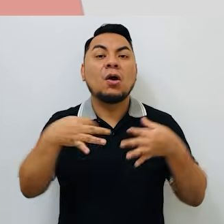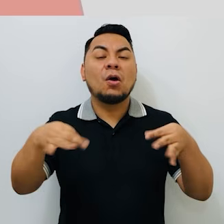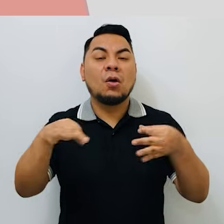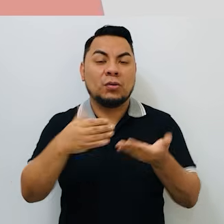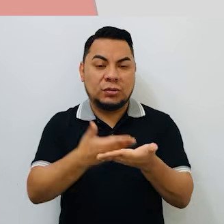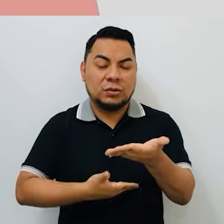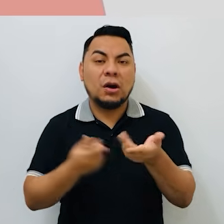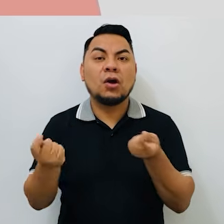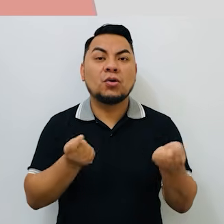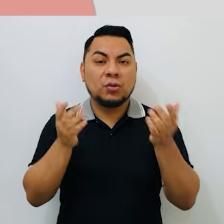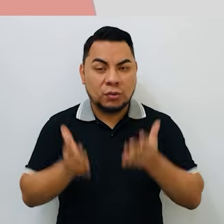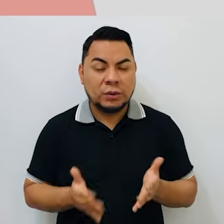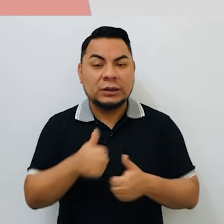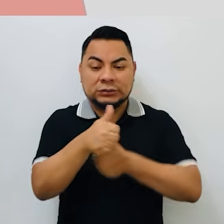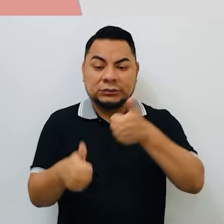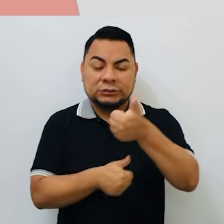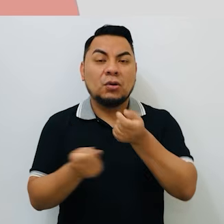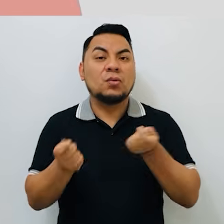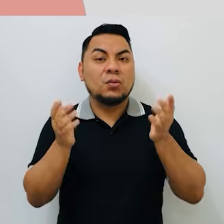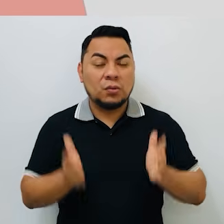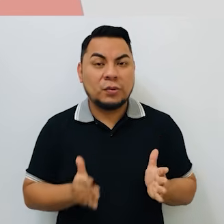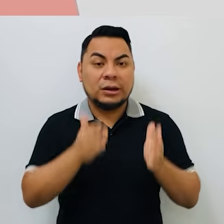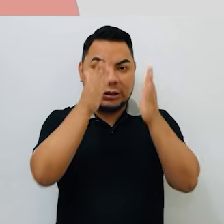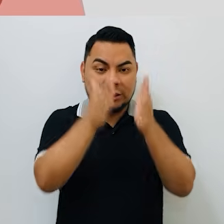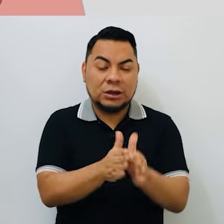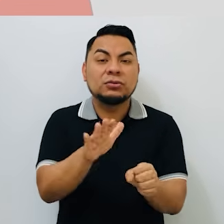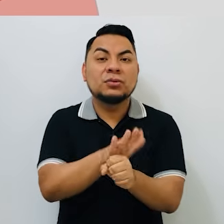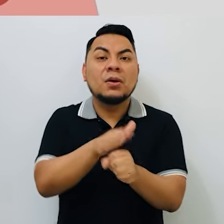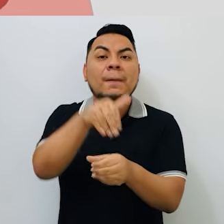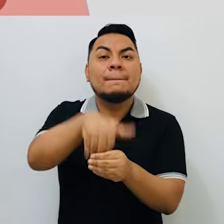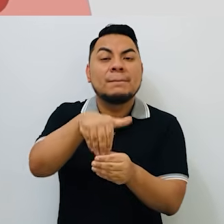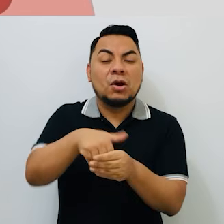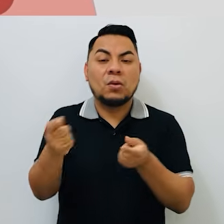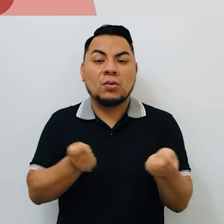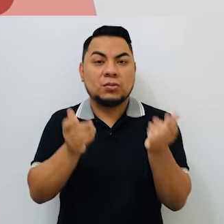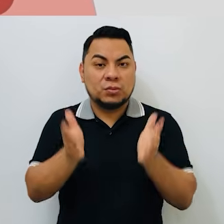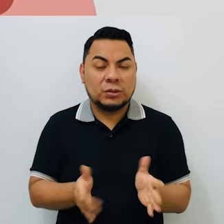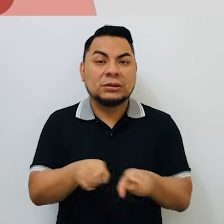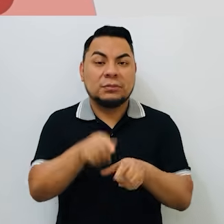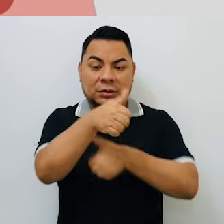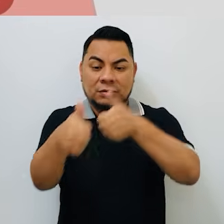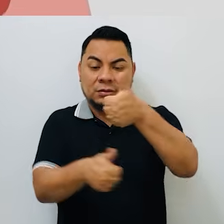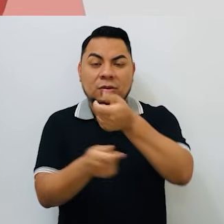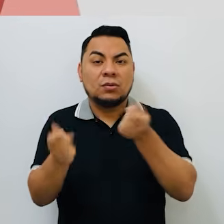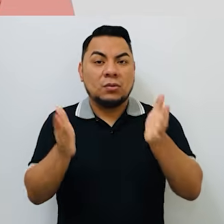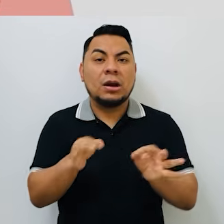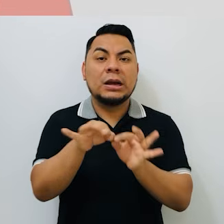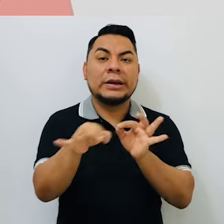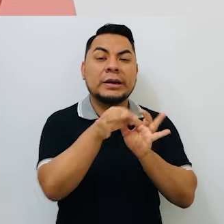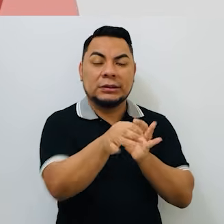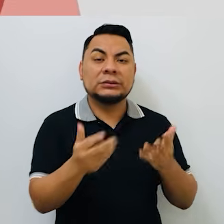de la hoja borrador de gobernador y vicegobernador en la columna total de votos de gobernador y